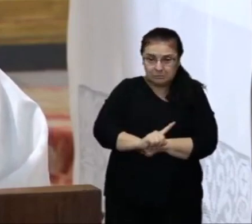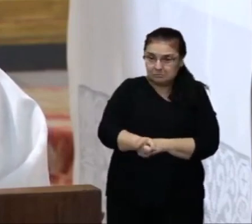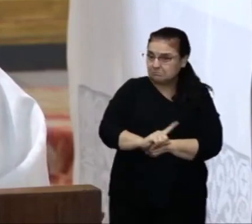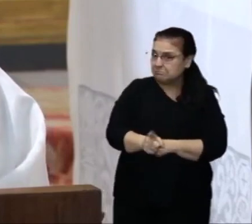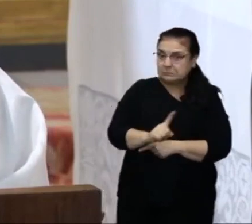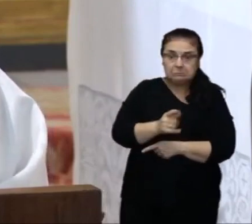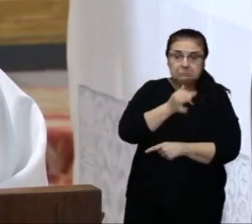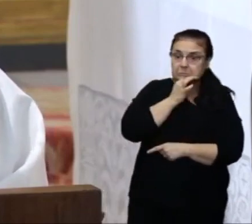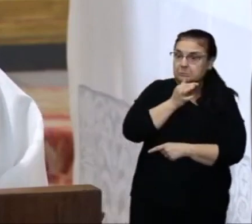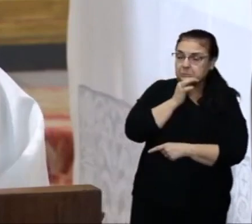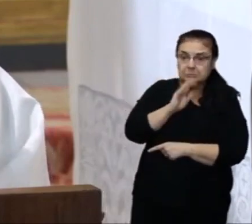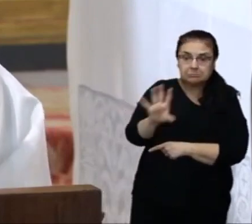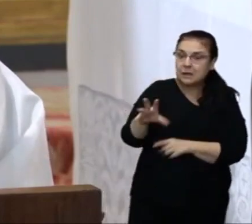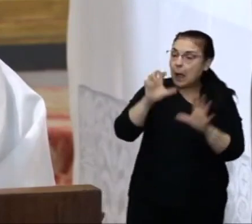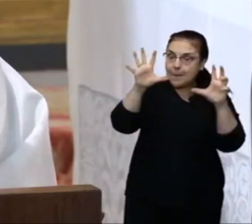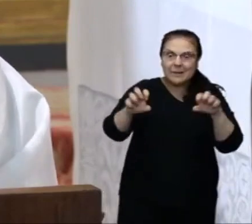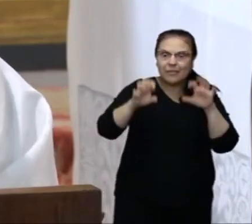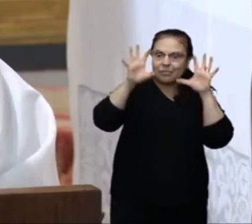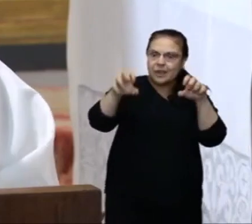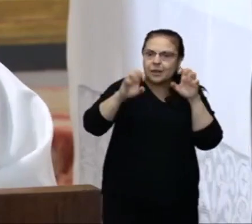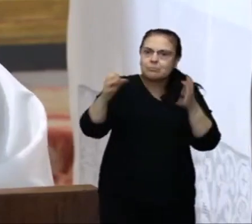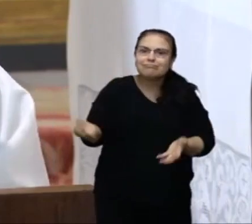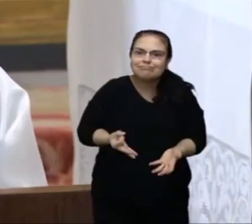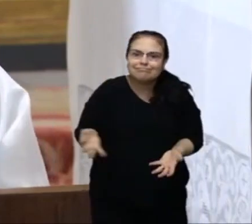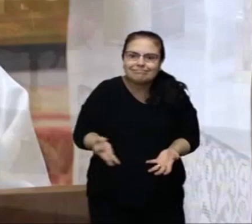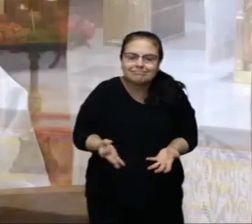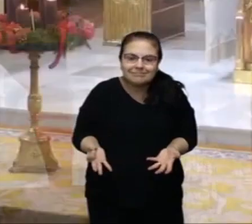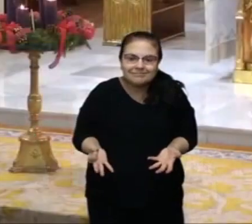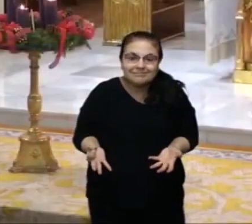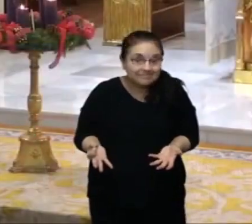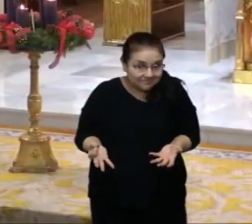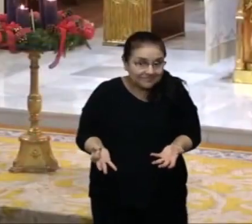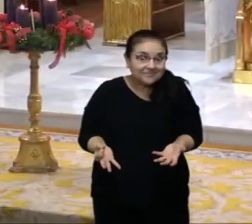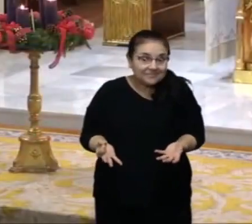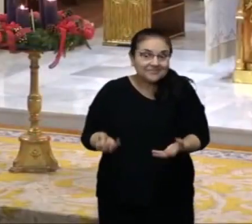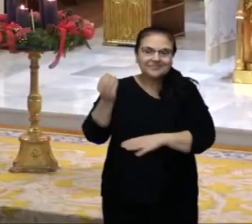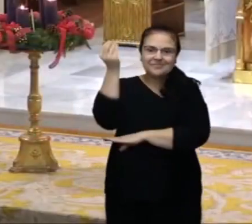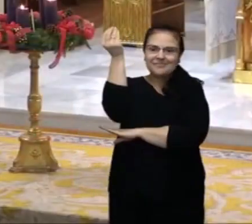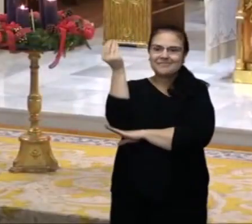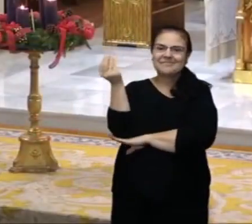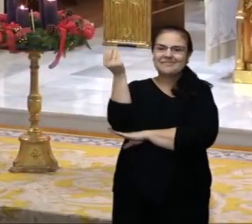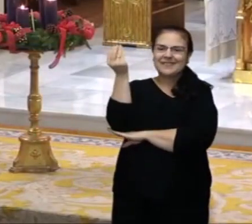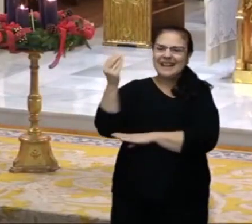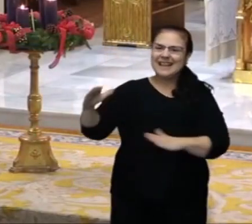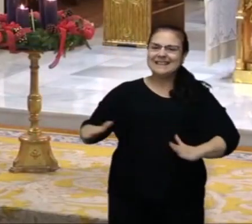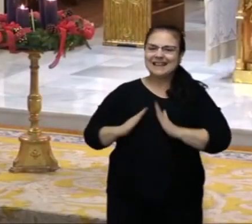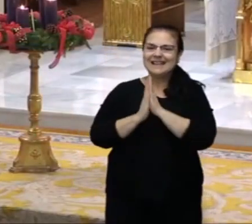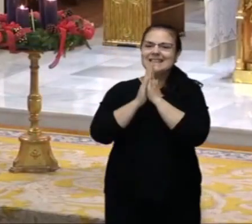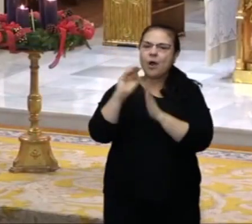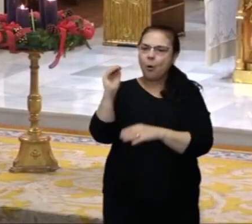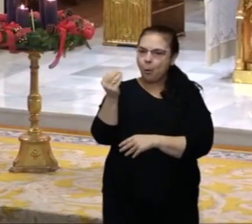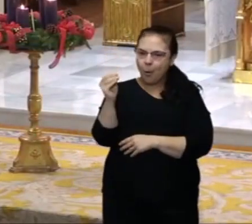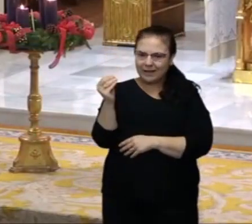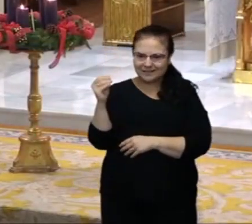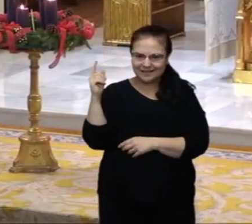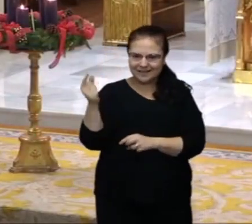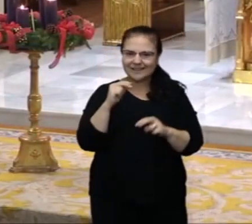aprender y conocer. Bueno, pues la figura de Juan el Bautista es uno de los puntos del Evangelio de